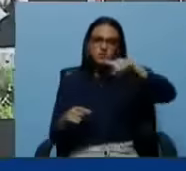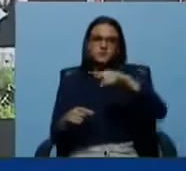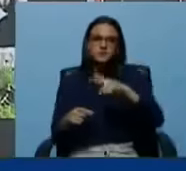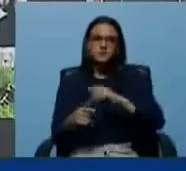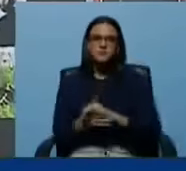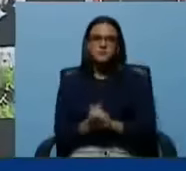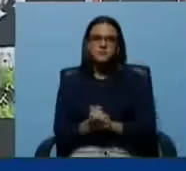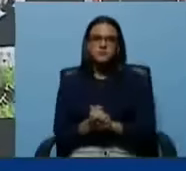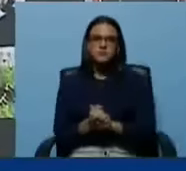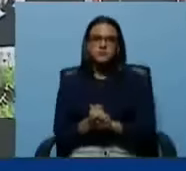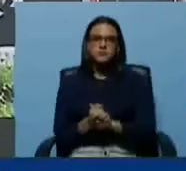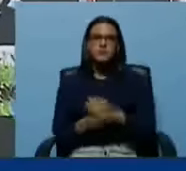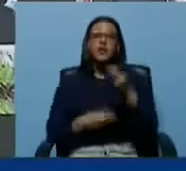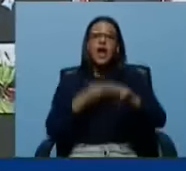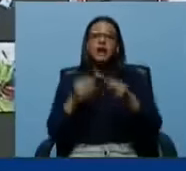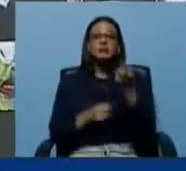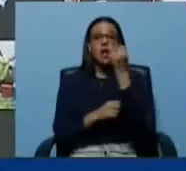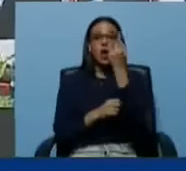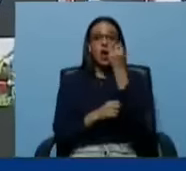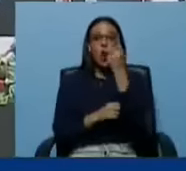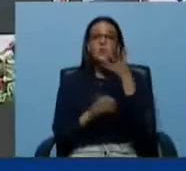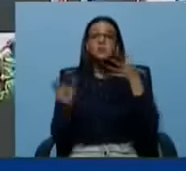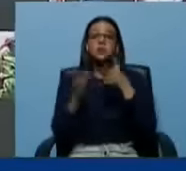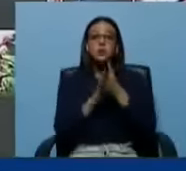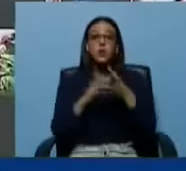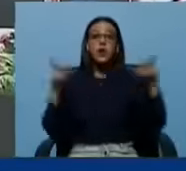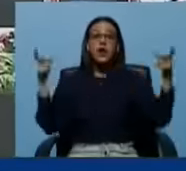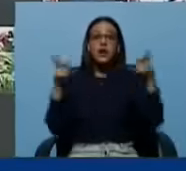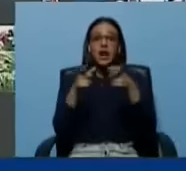Es la 11ª cumbre extraordinaria